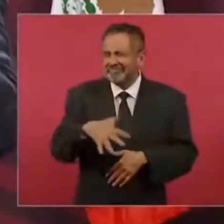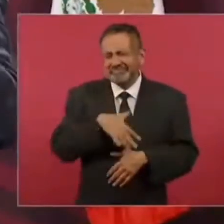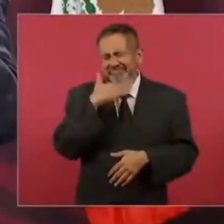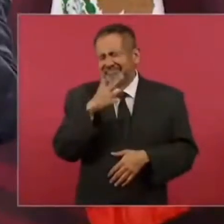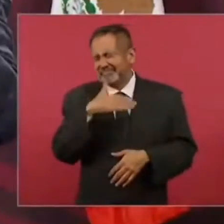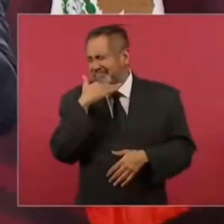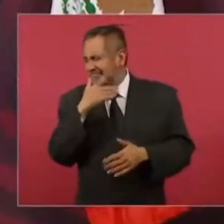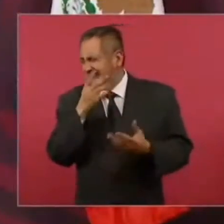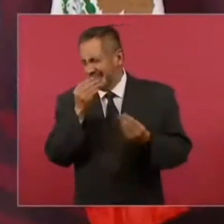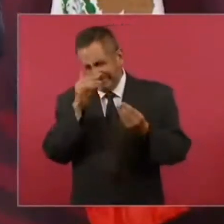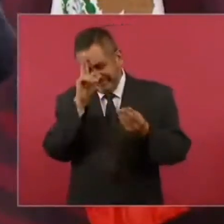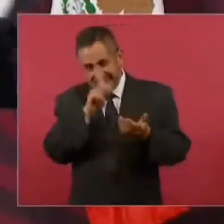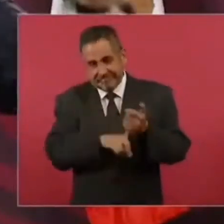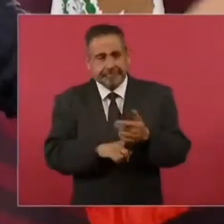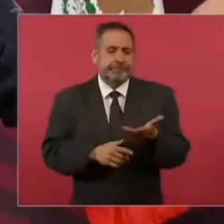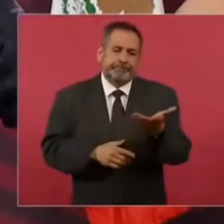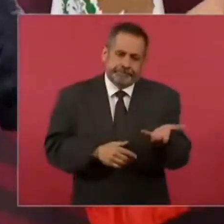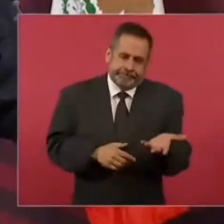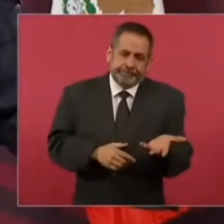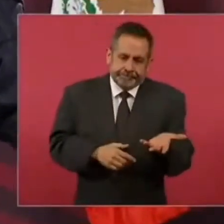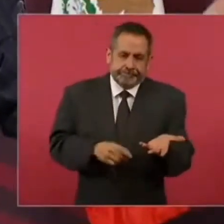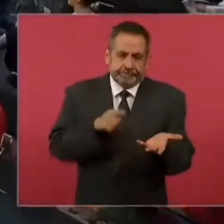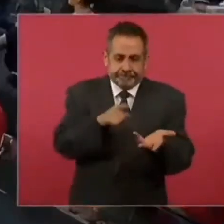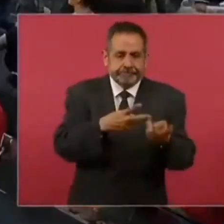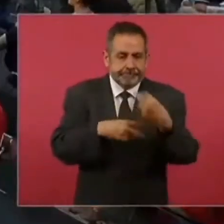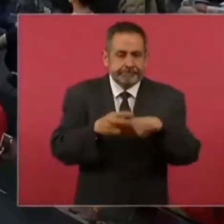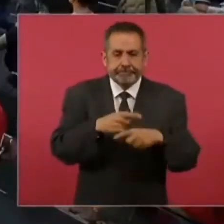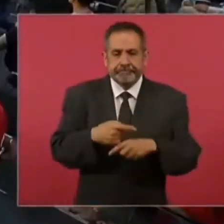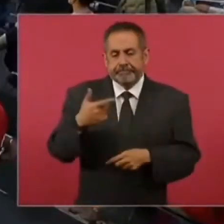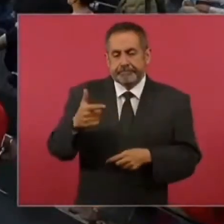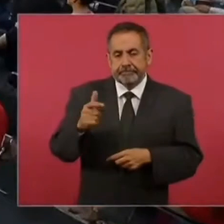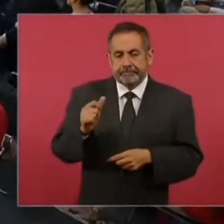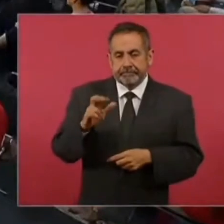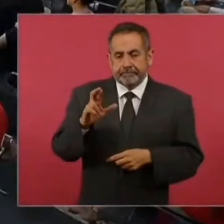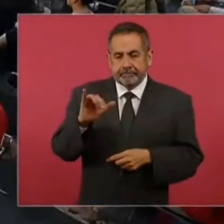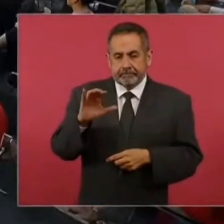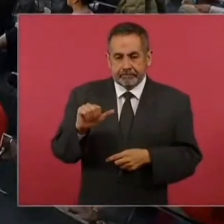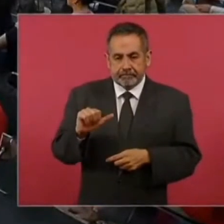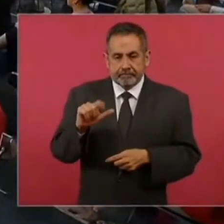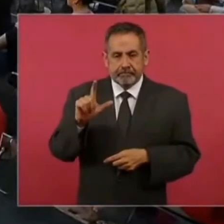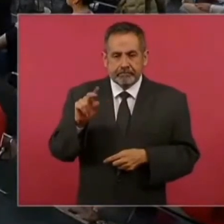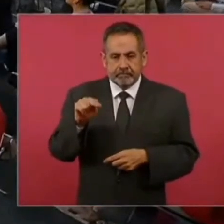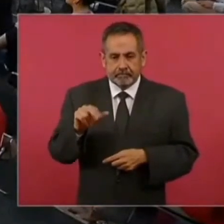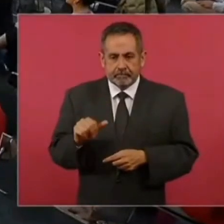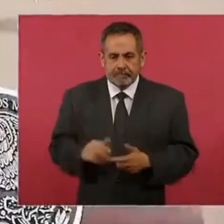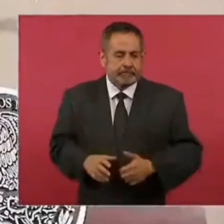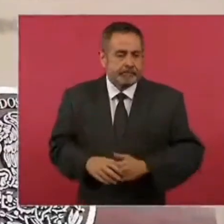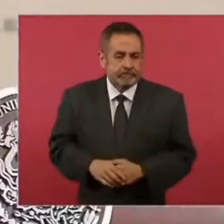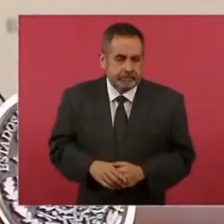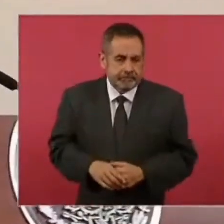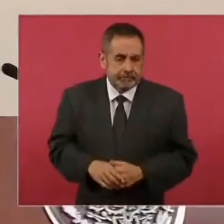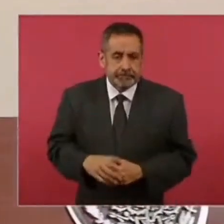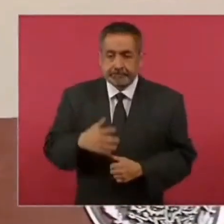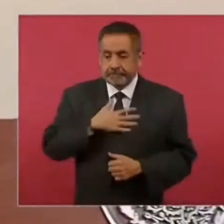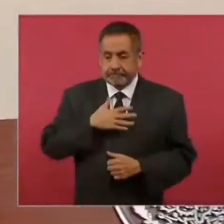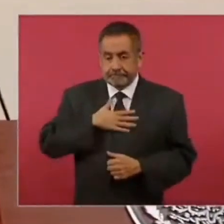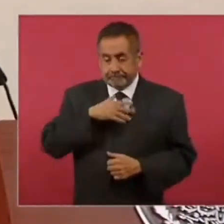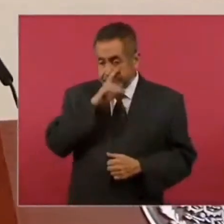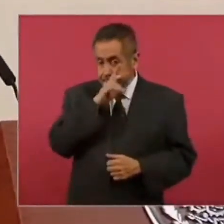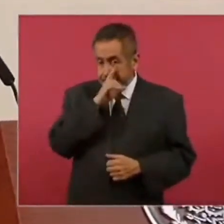Bueno, de ahí salió García Luna. Entonces, mi